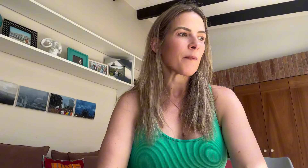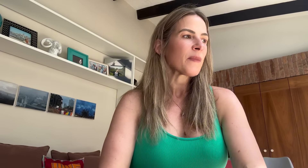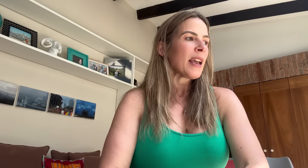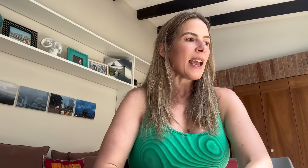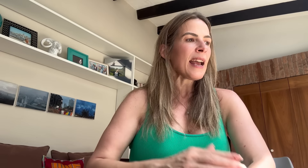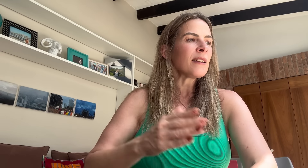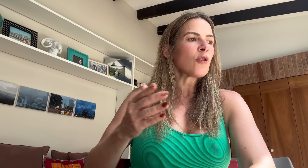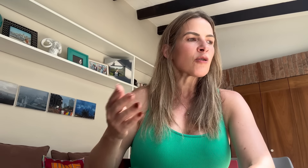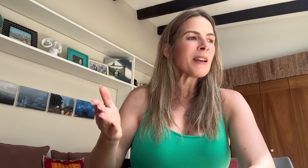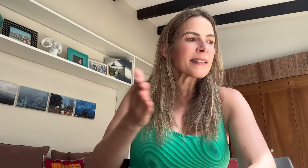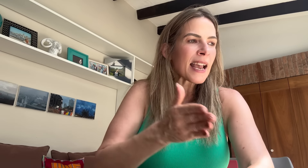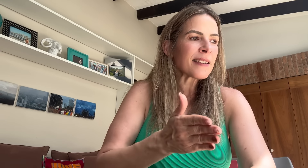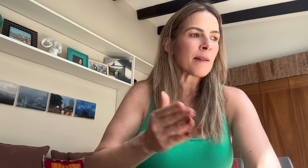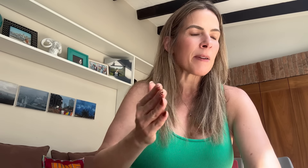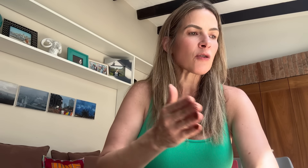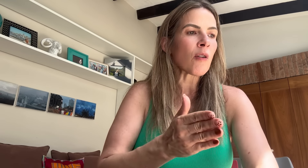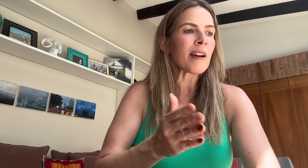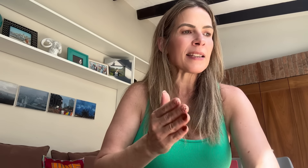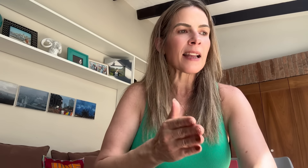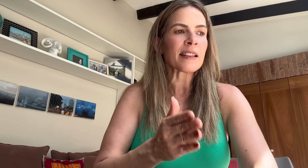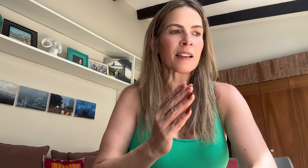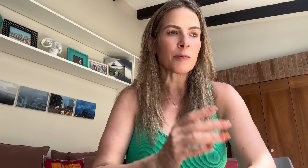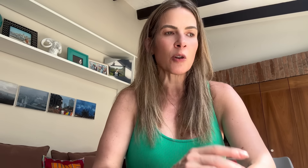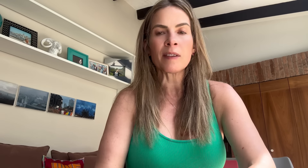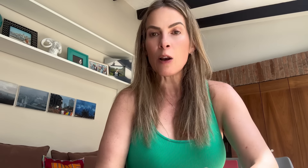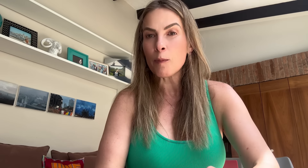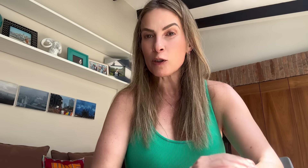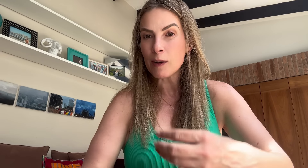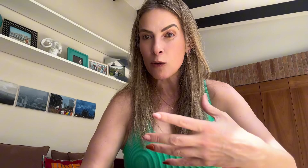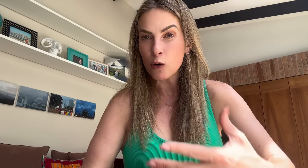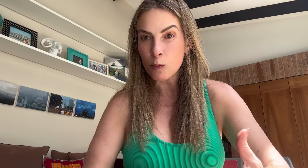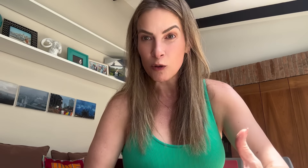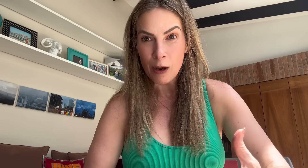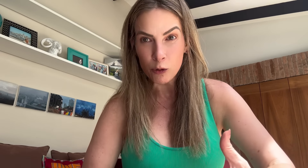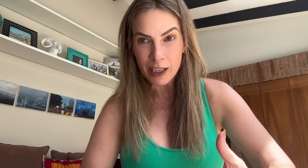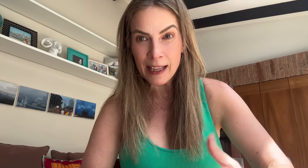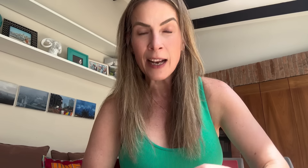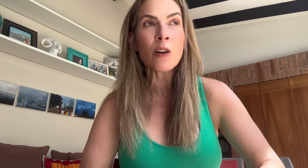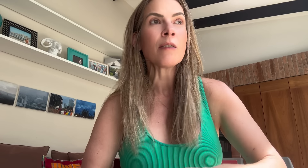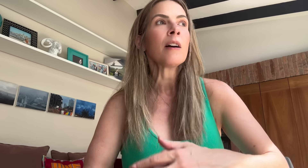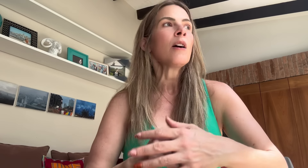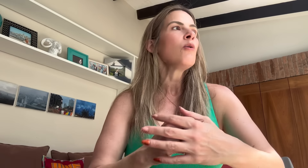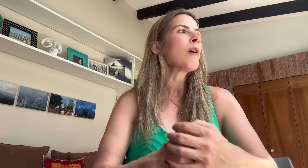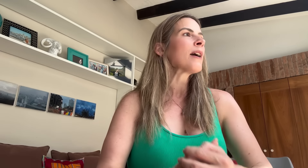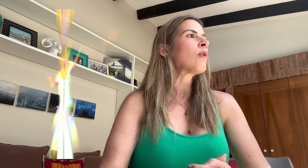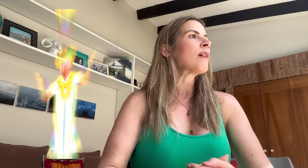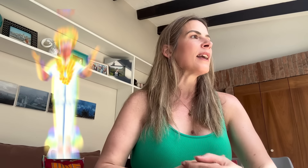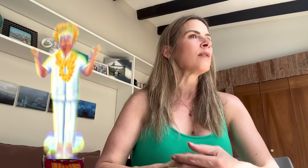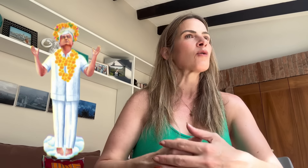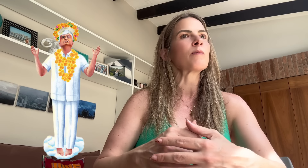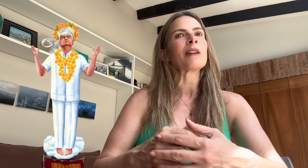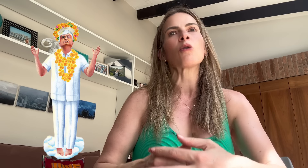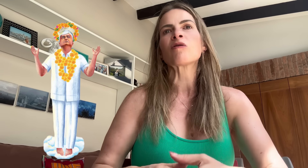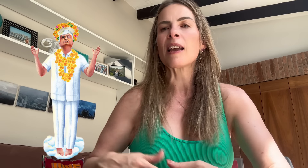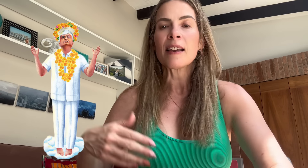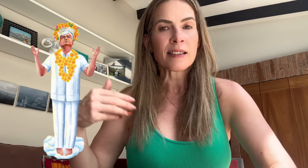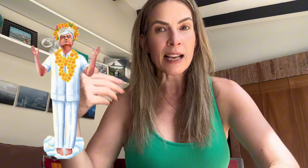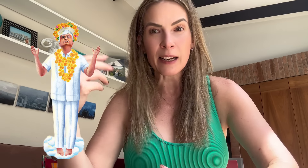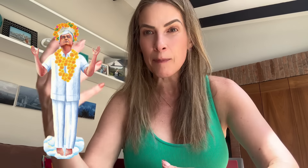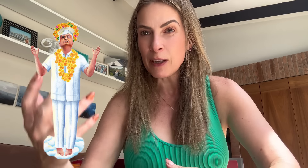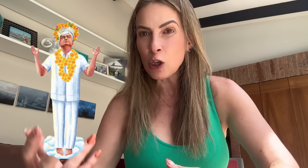discurso. En 2006 empezó esta descripción de López Obrador como un autoritario, luego en